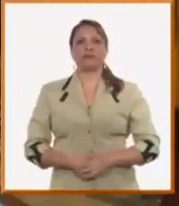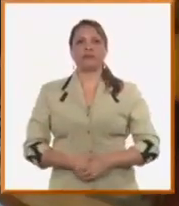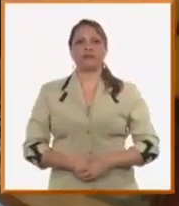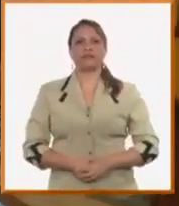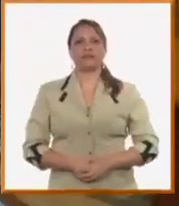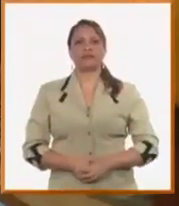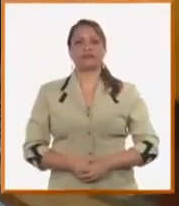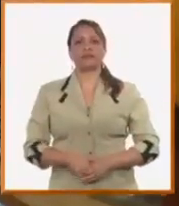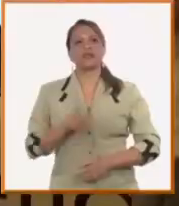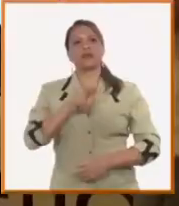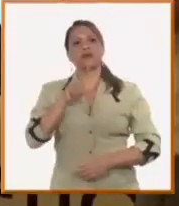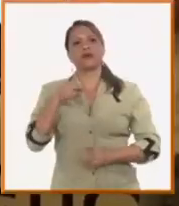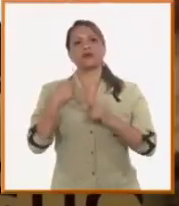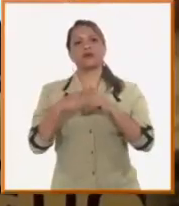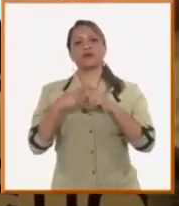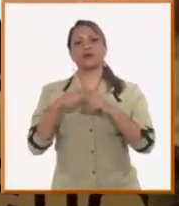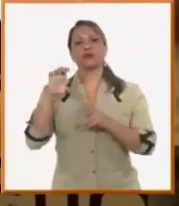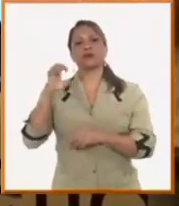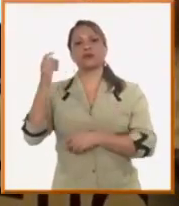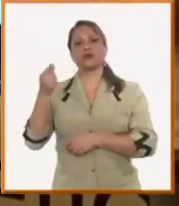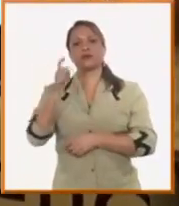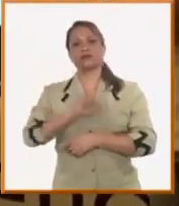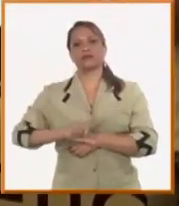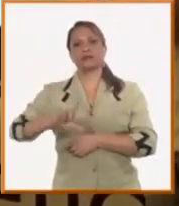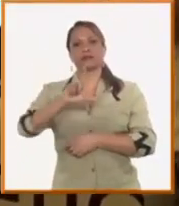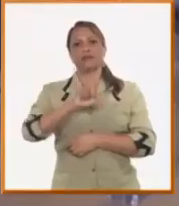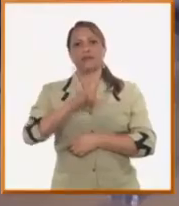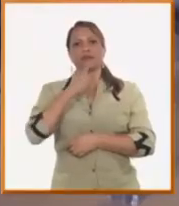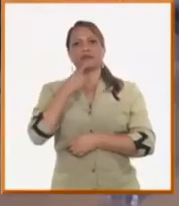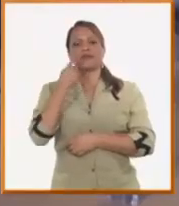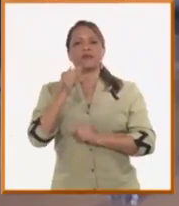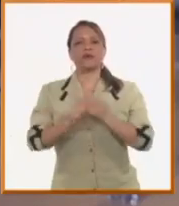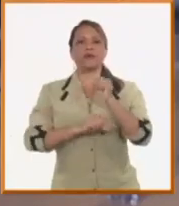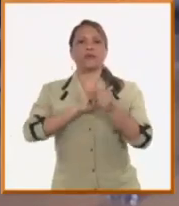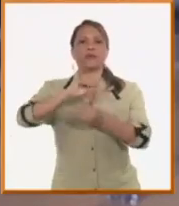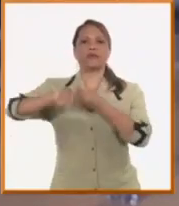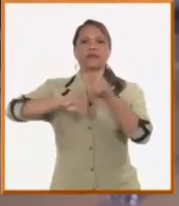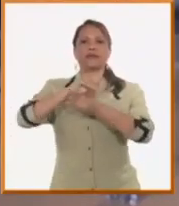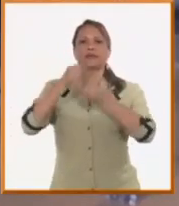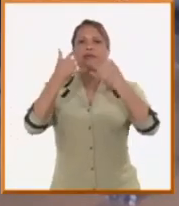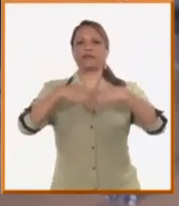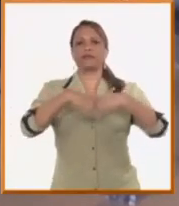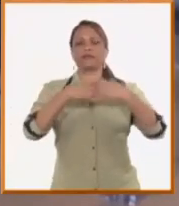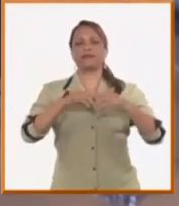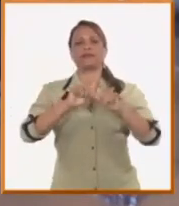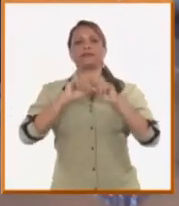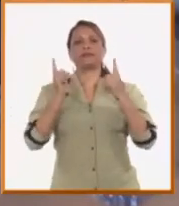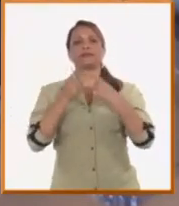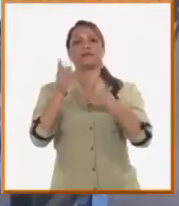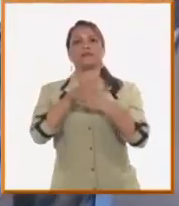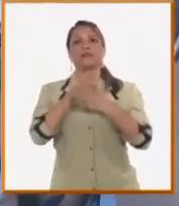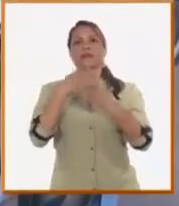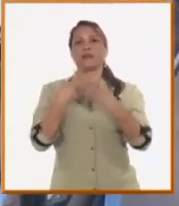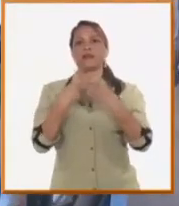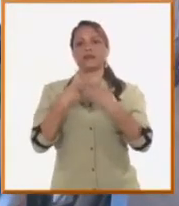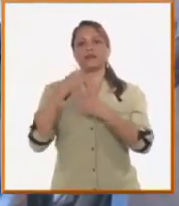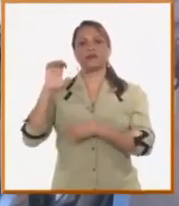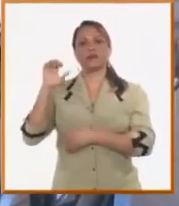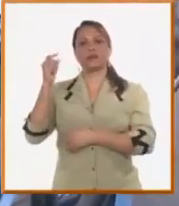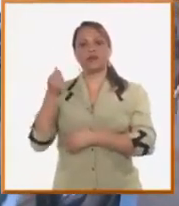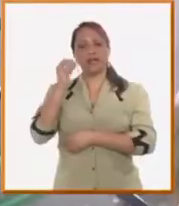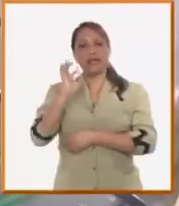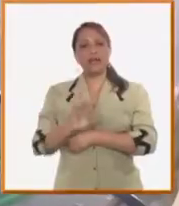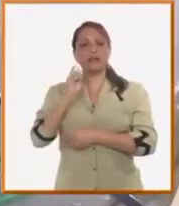dar solución económica, social y de repercusión en la transformación, tanto en la industria en general como de otros sectores de la economía, es el